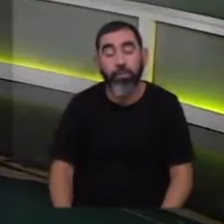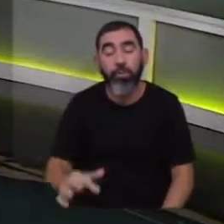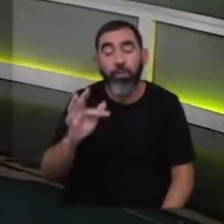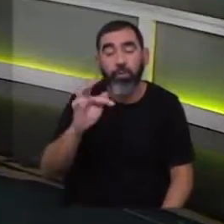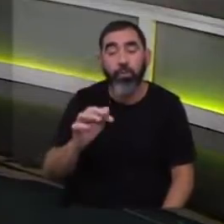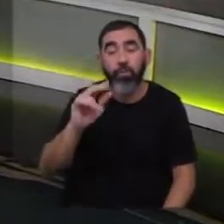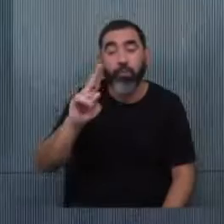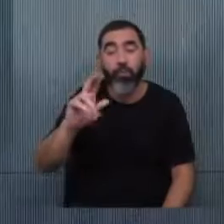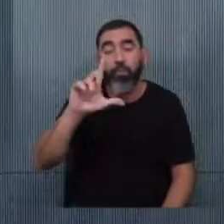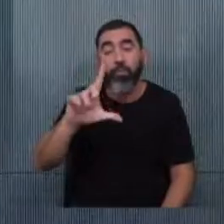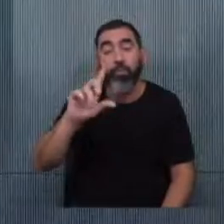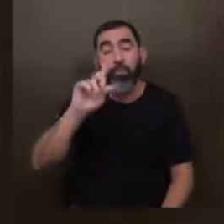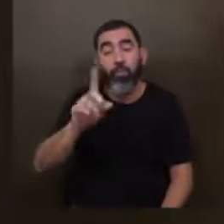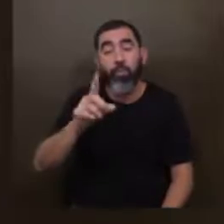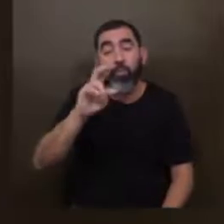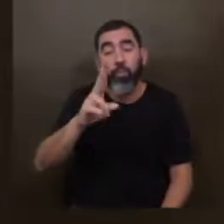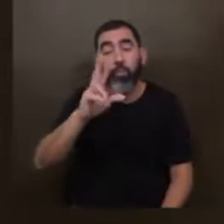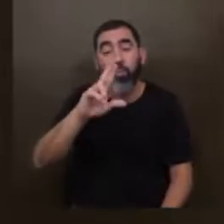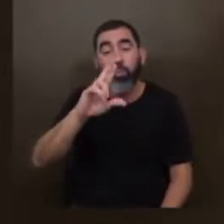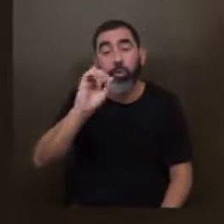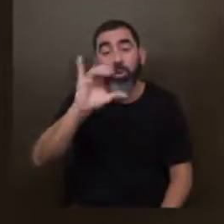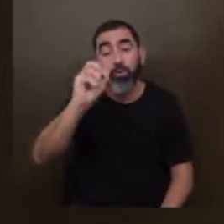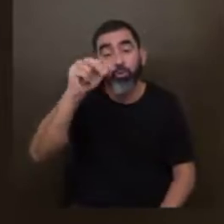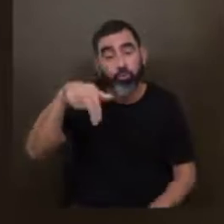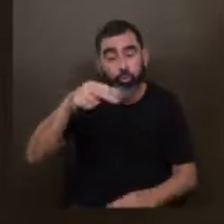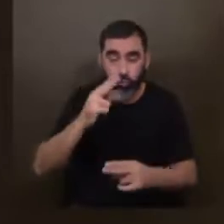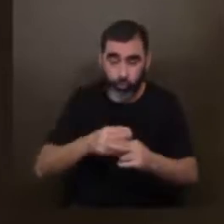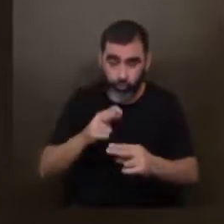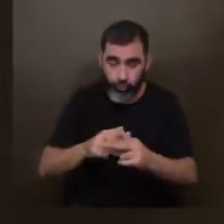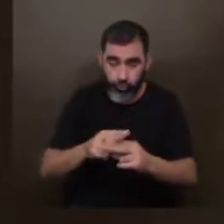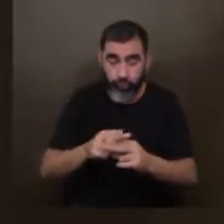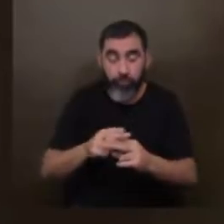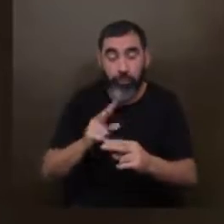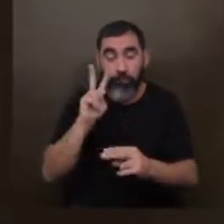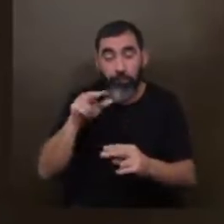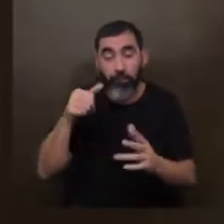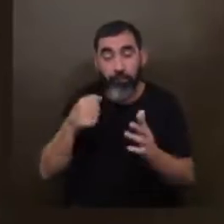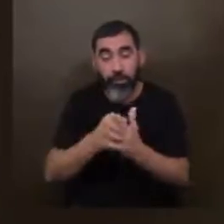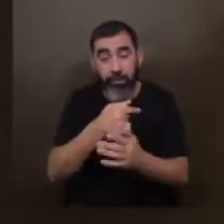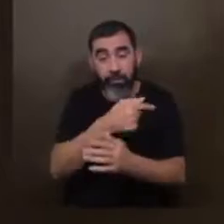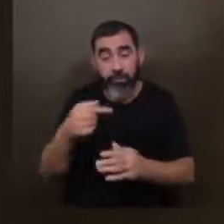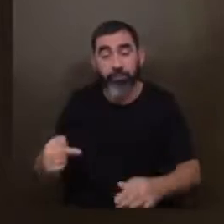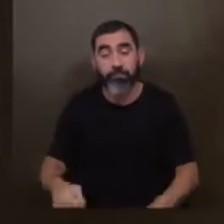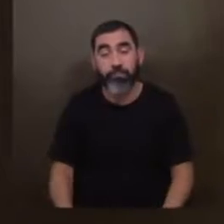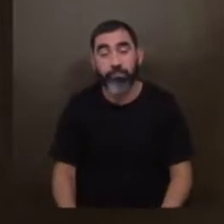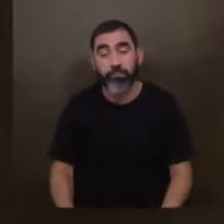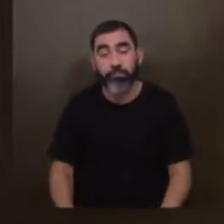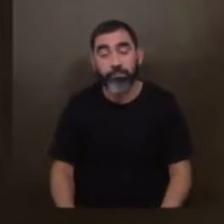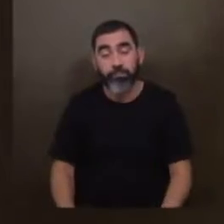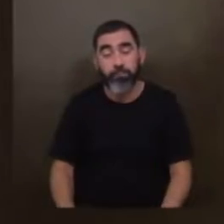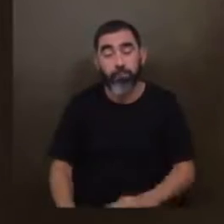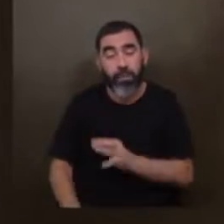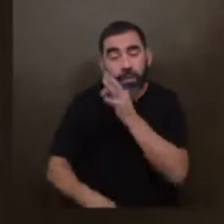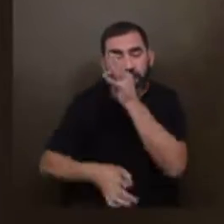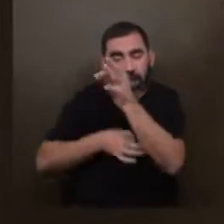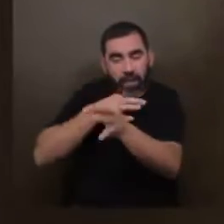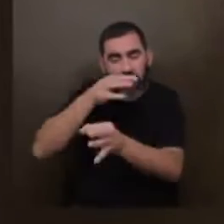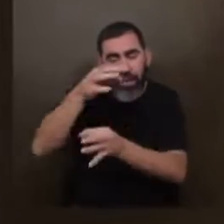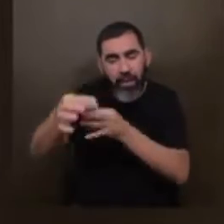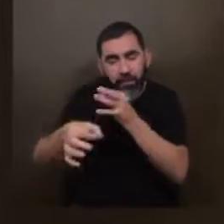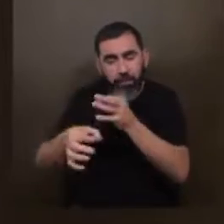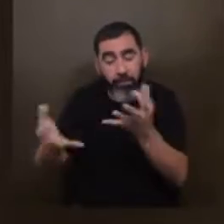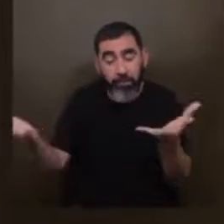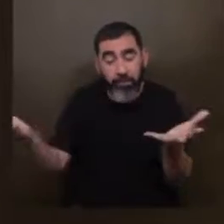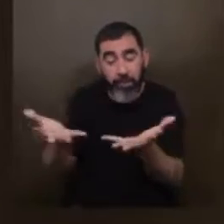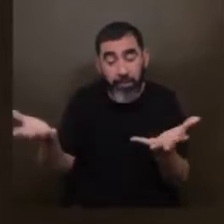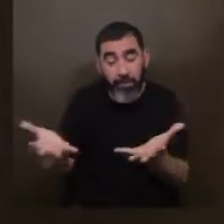fulguraciones, tienen que ver con todo esto que vimos el fin de semana. Y para explicar algo que Gonzalo va a